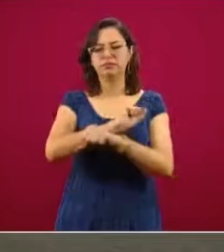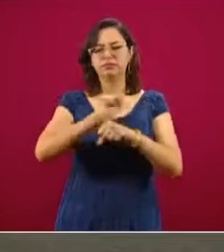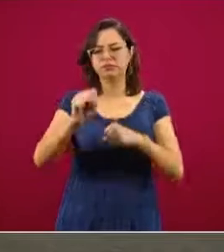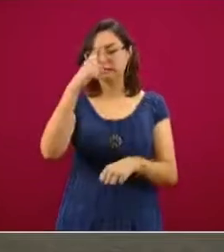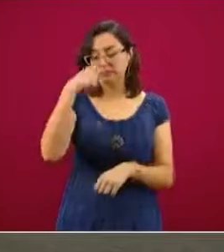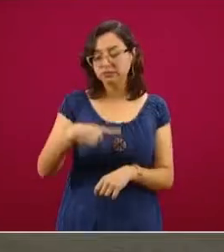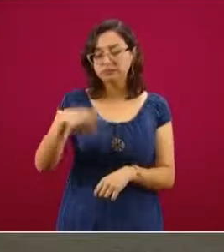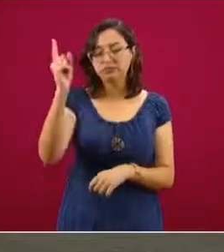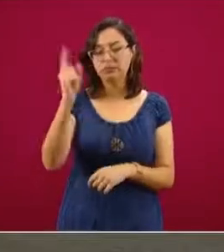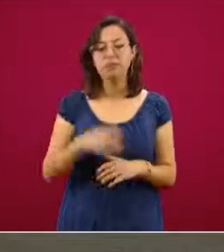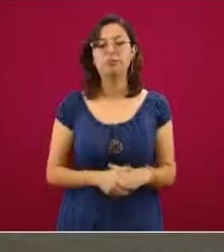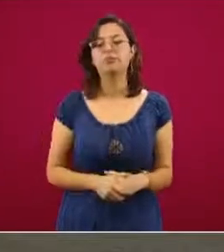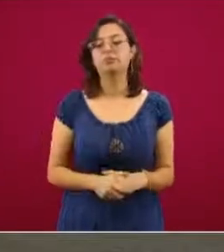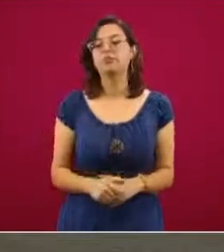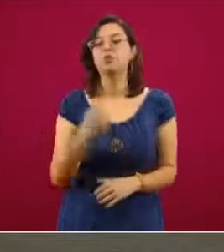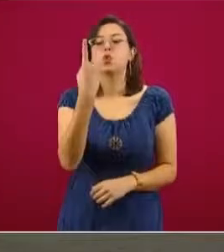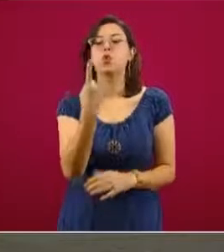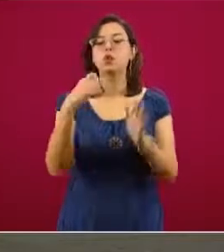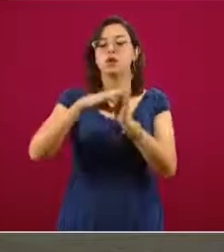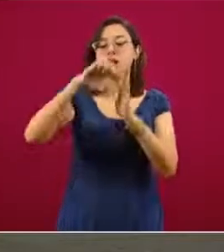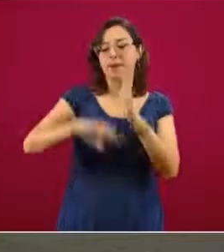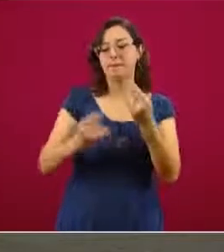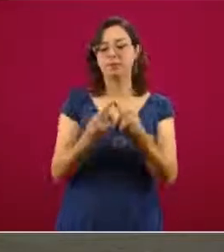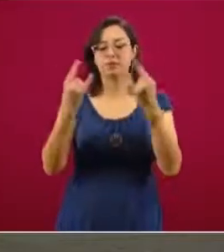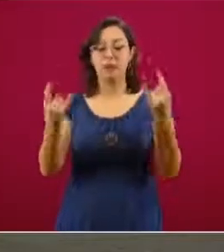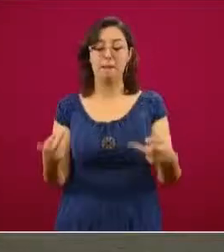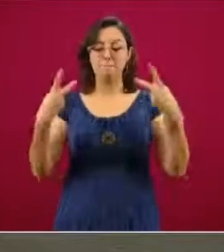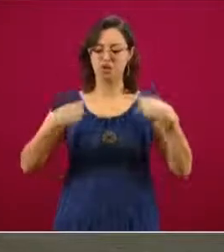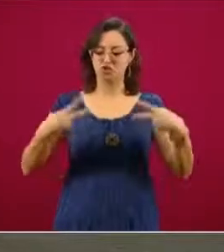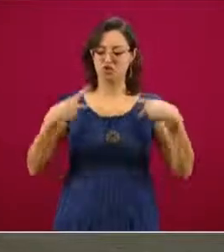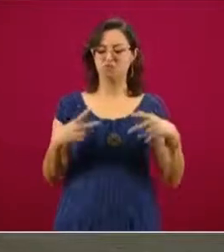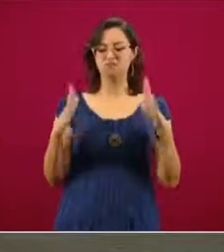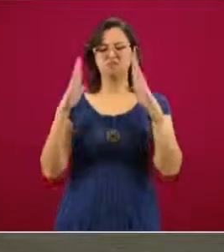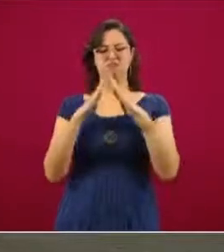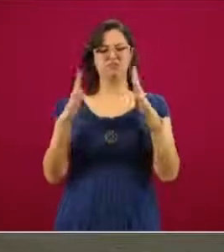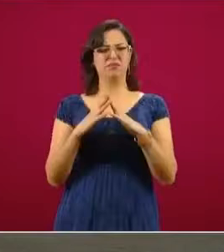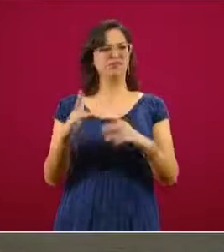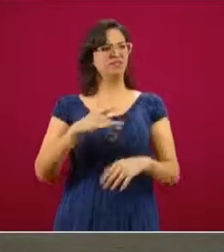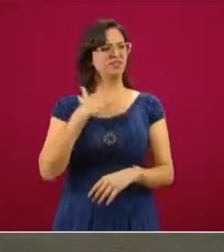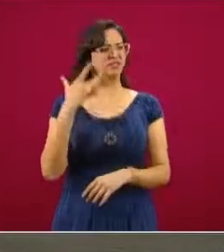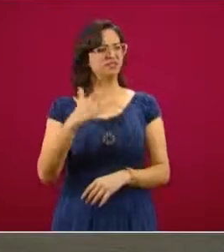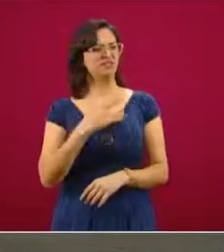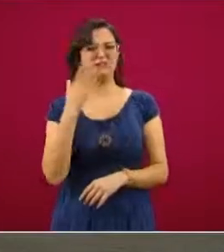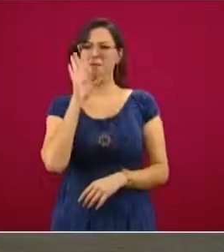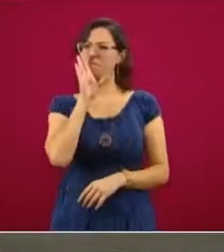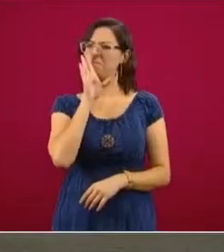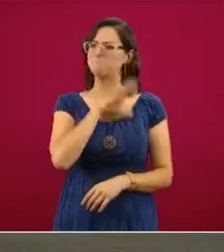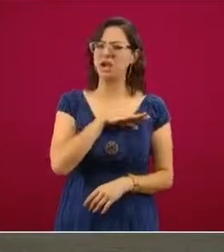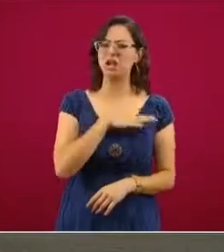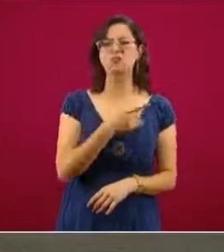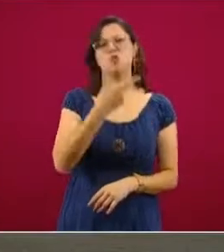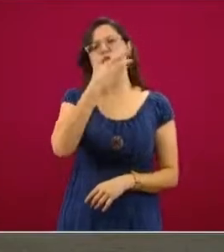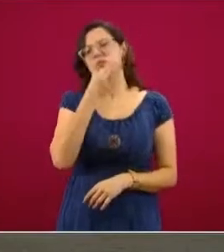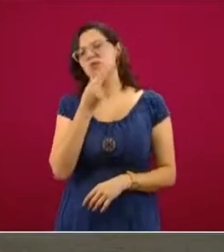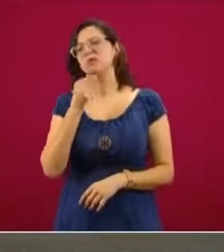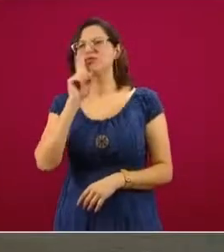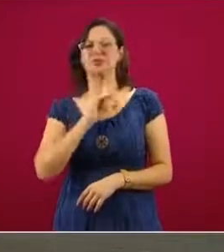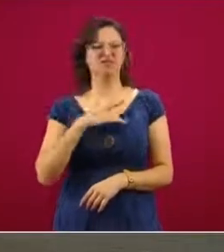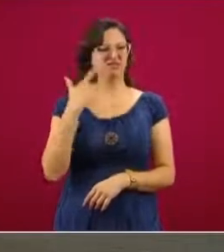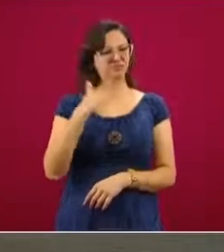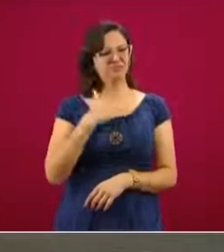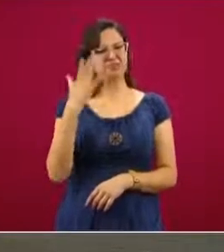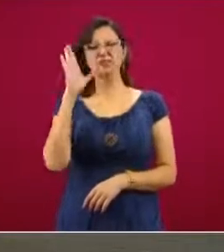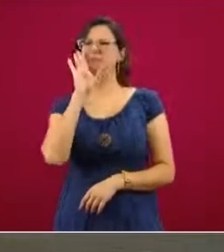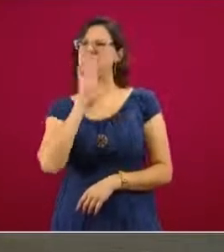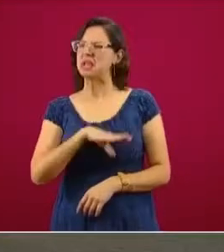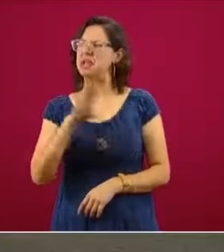Un escenario, un paciente está en su casa y se empieza a sentir mal. una mexicano se empieza a sentir mal,